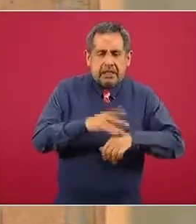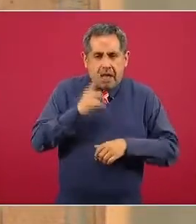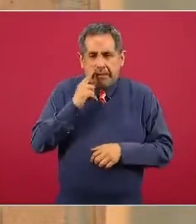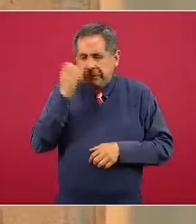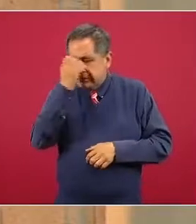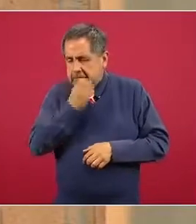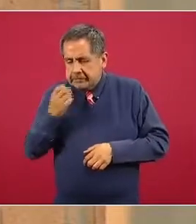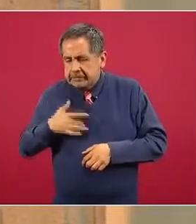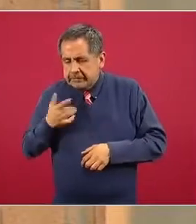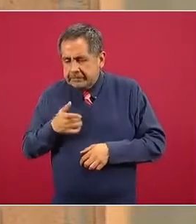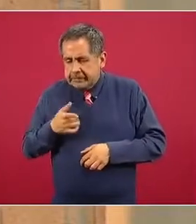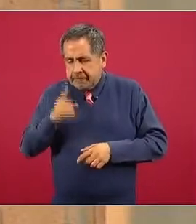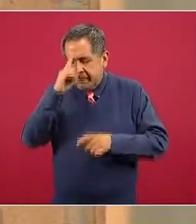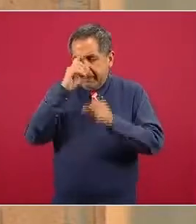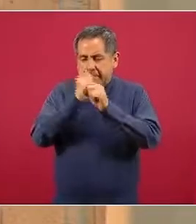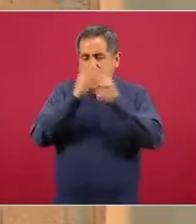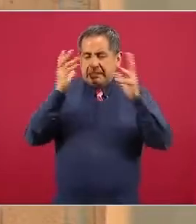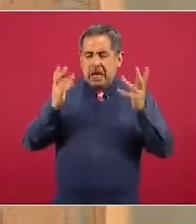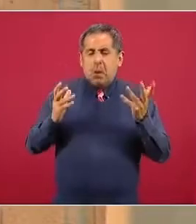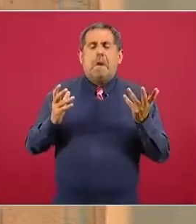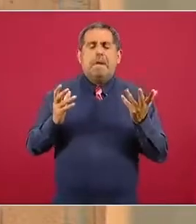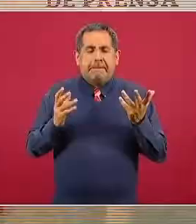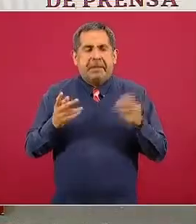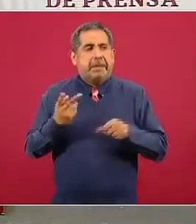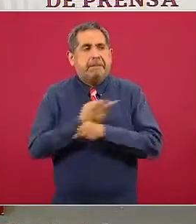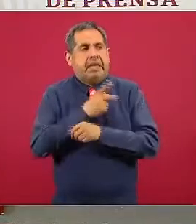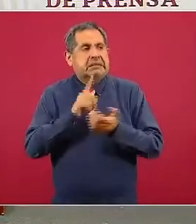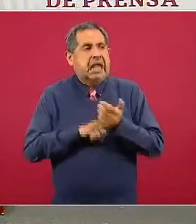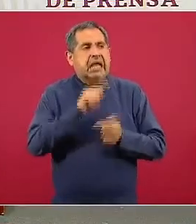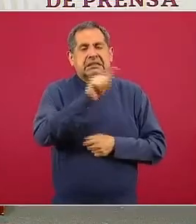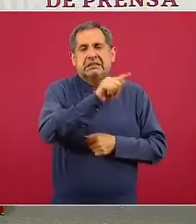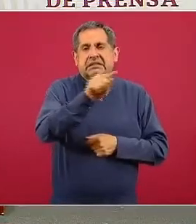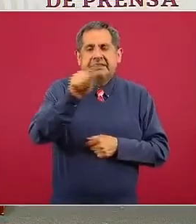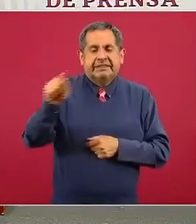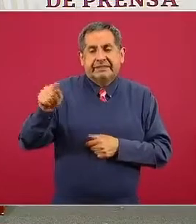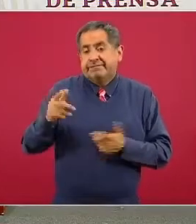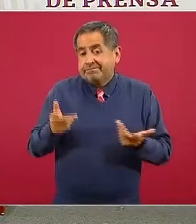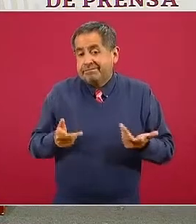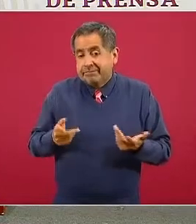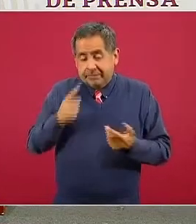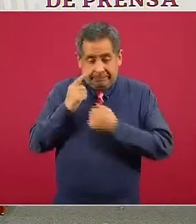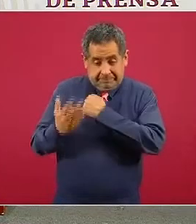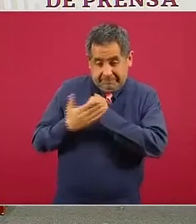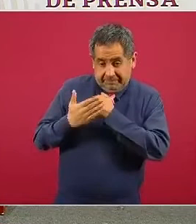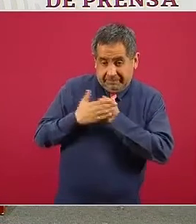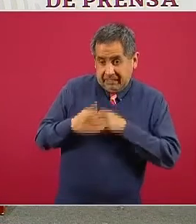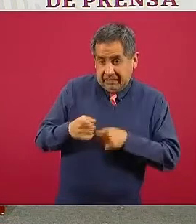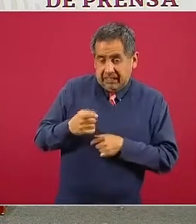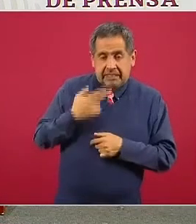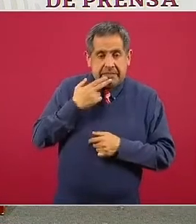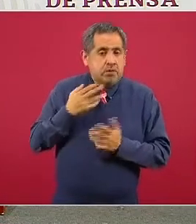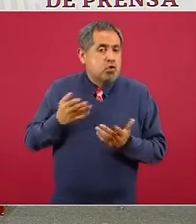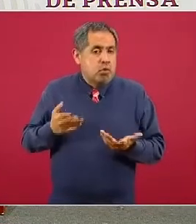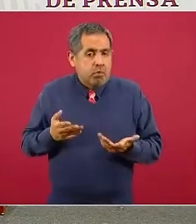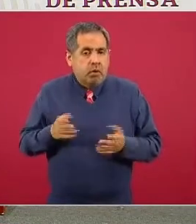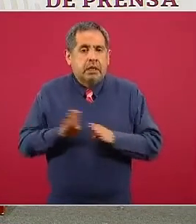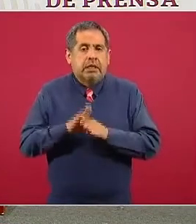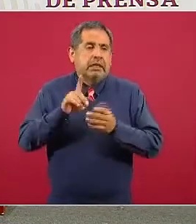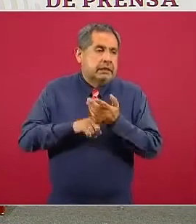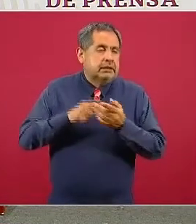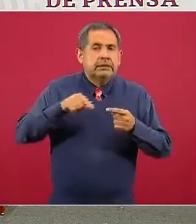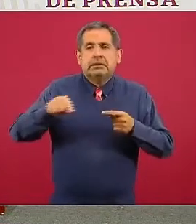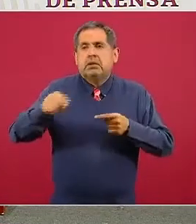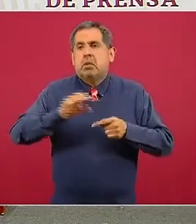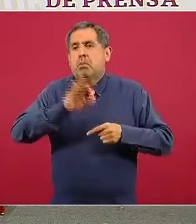puedan tener el panorama completo de lo que puede estar sucediendo, por lo menos con estos datos, en el comportamiento